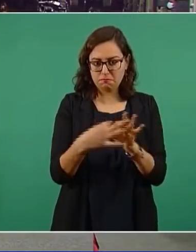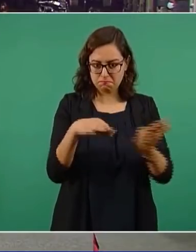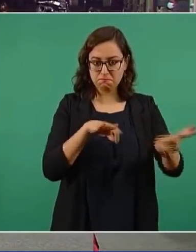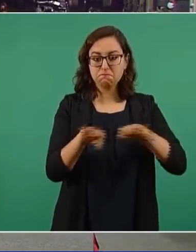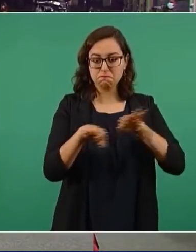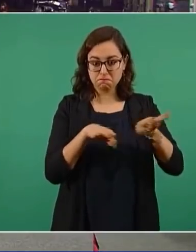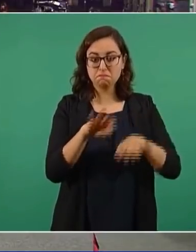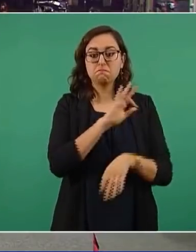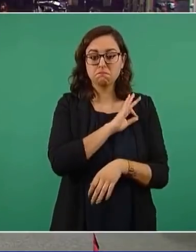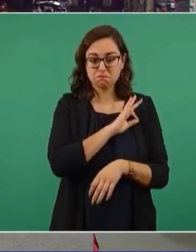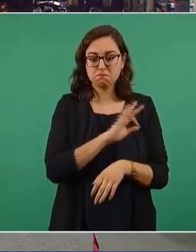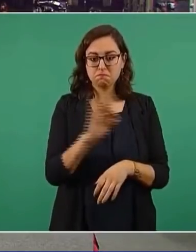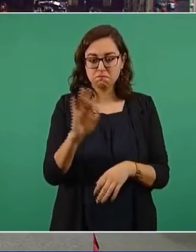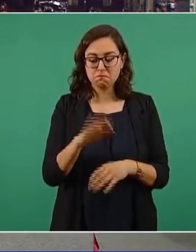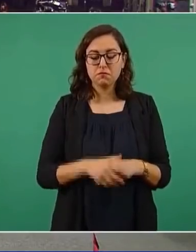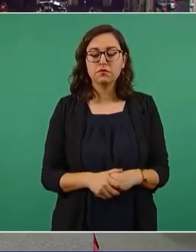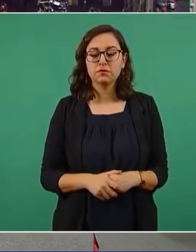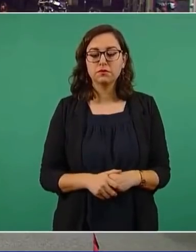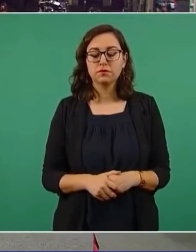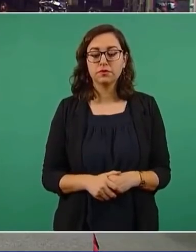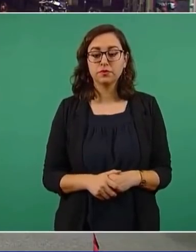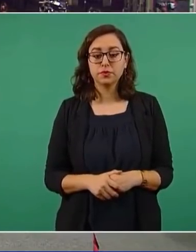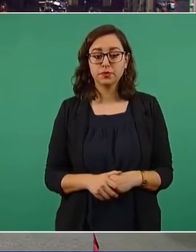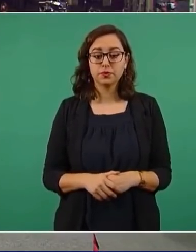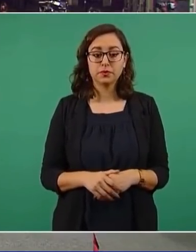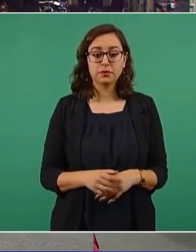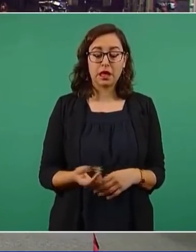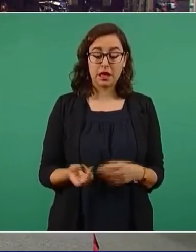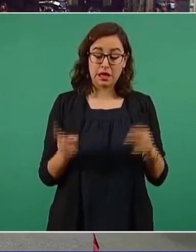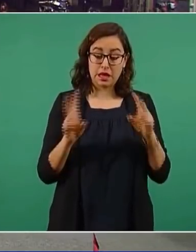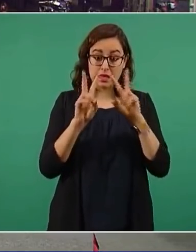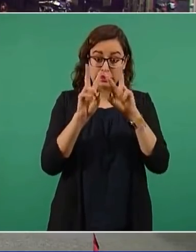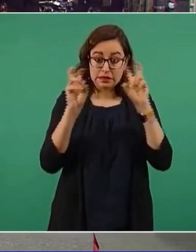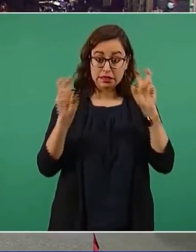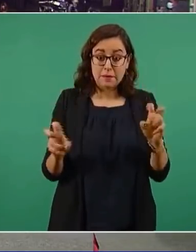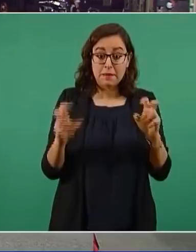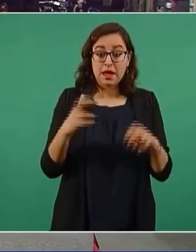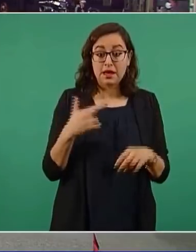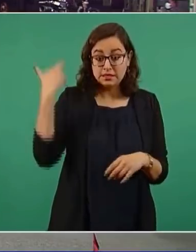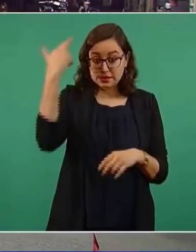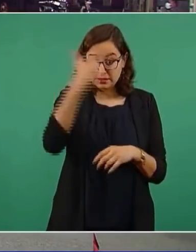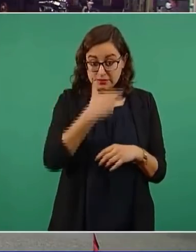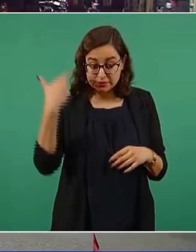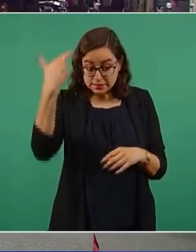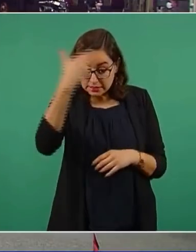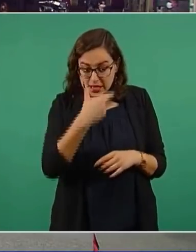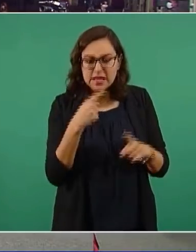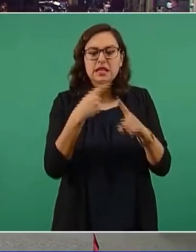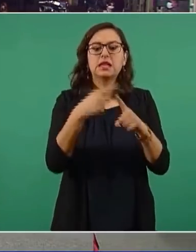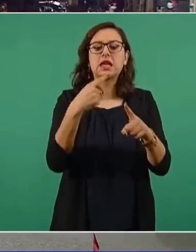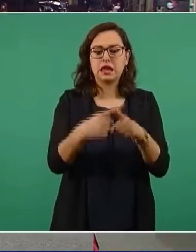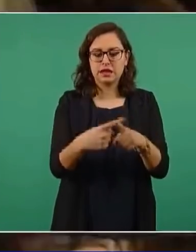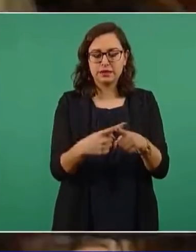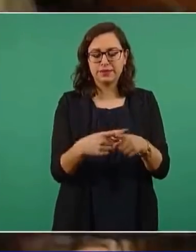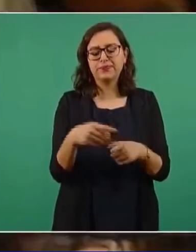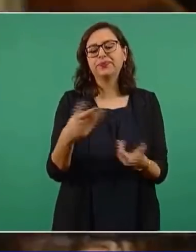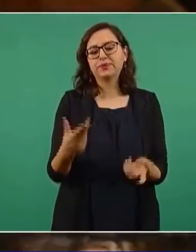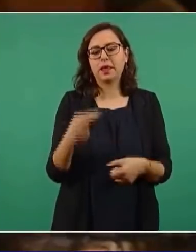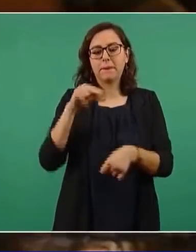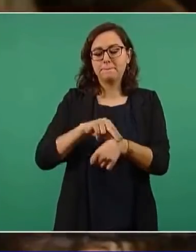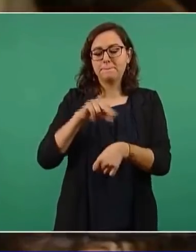De este tema, de estos exámenes, se encarga un área que se le llama, que se denomina medicina